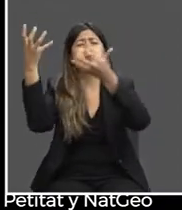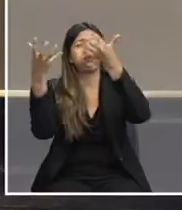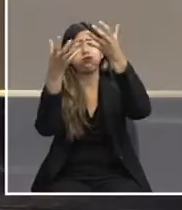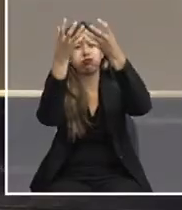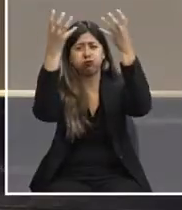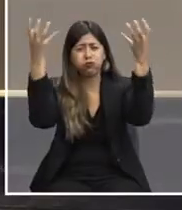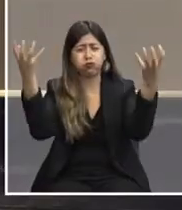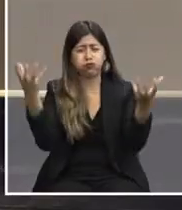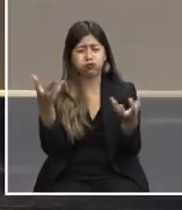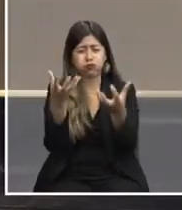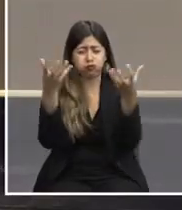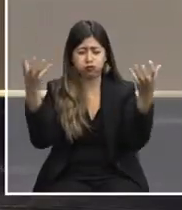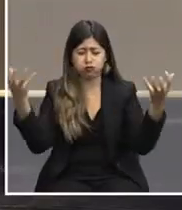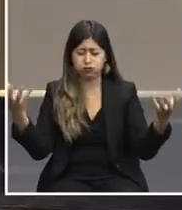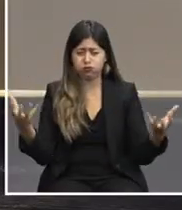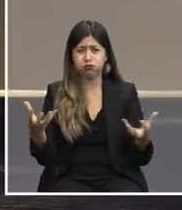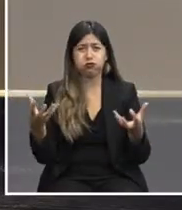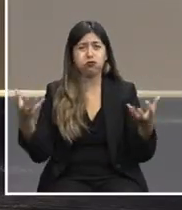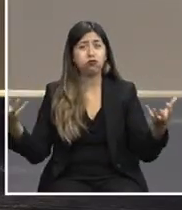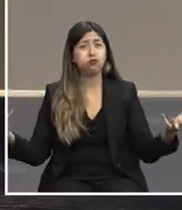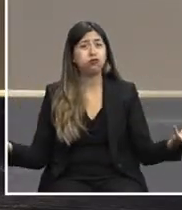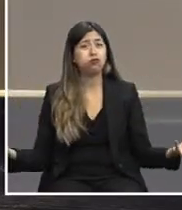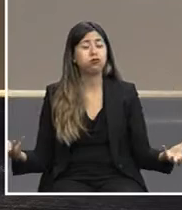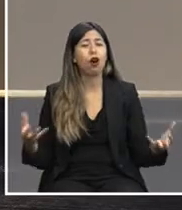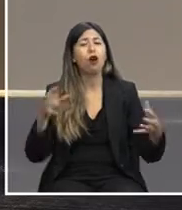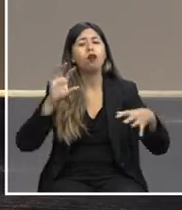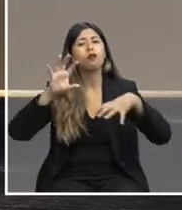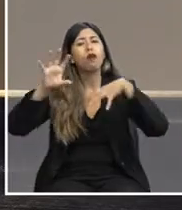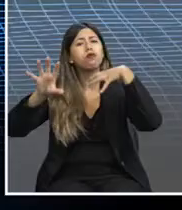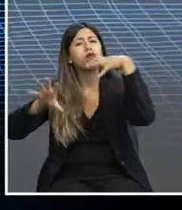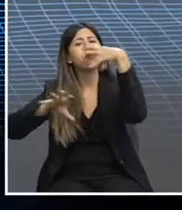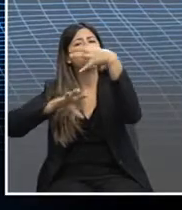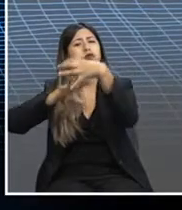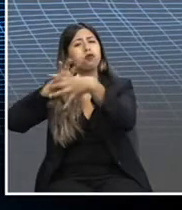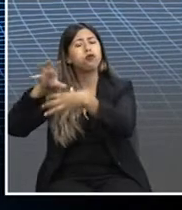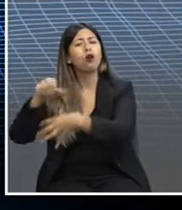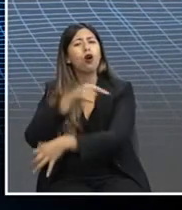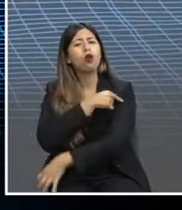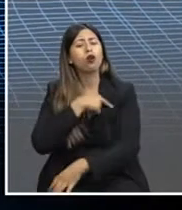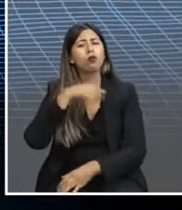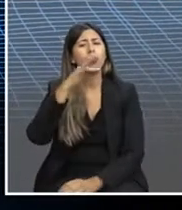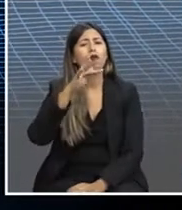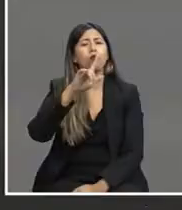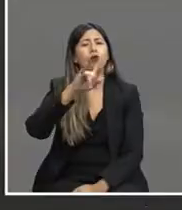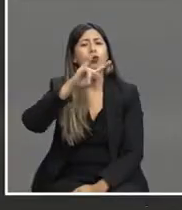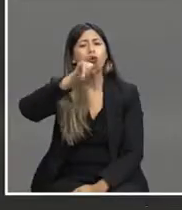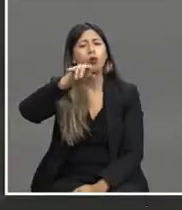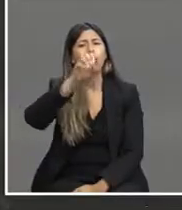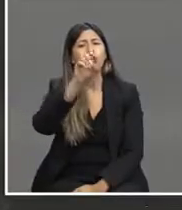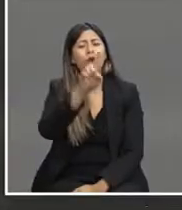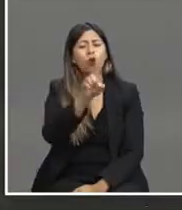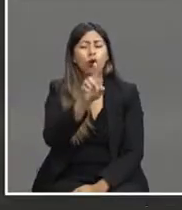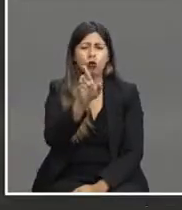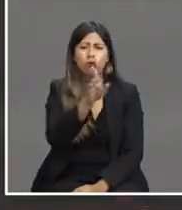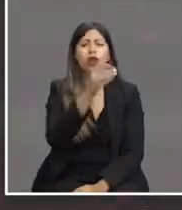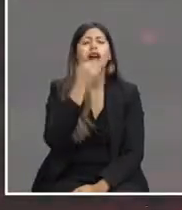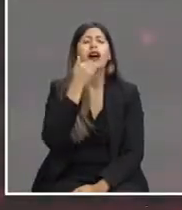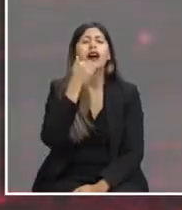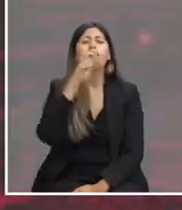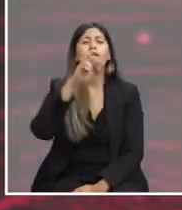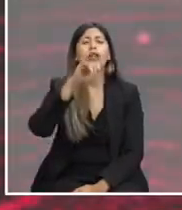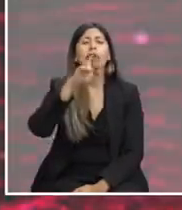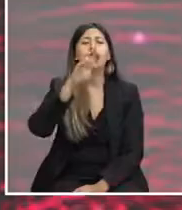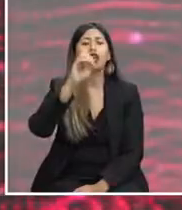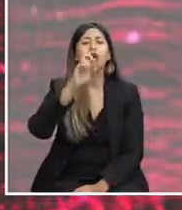de los volcanes, llamados flujos piroclásticos. Y también pueden ocurrir otros eventos, tal como les indicaba,